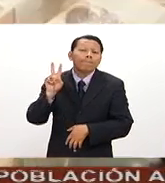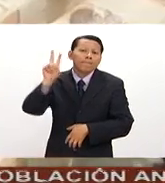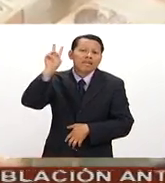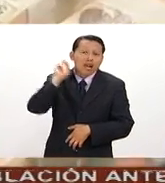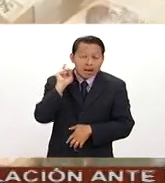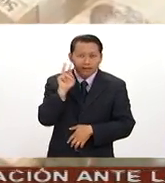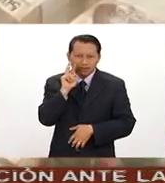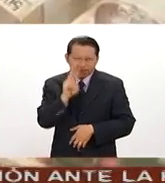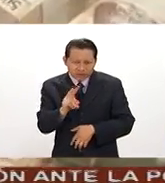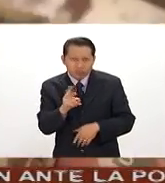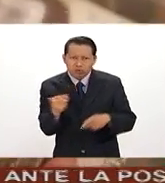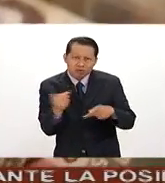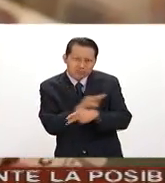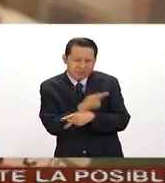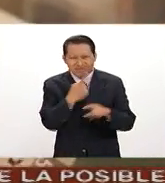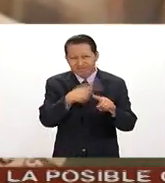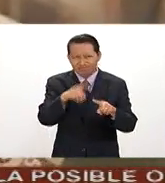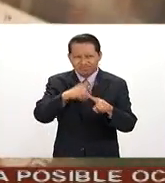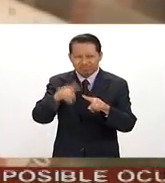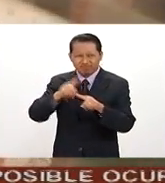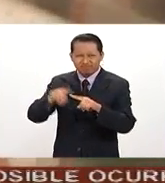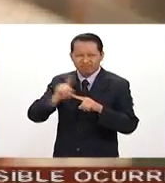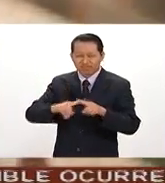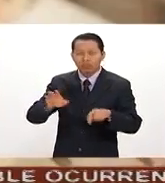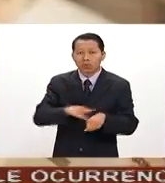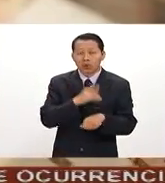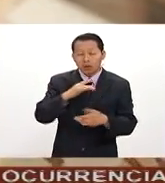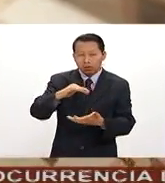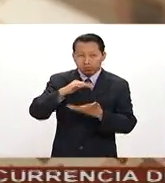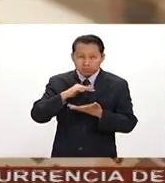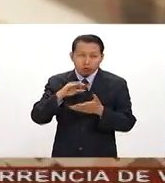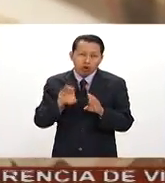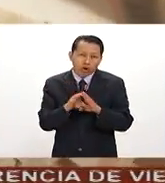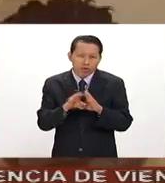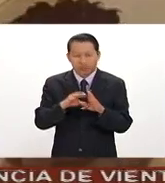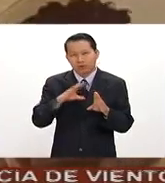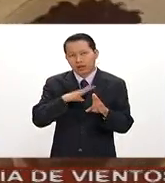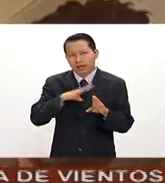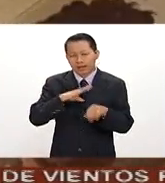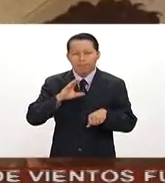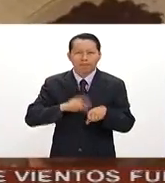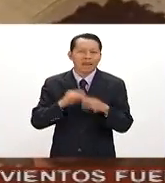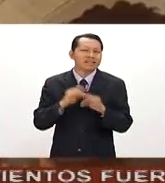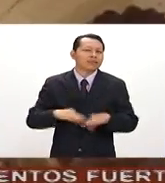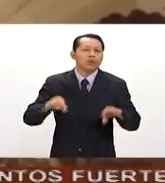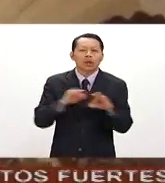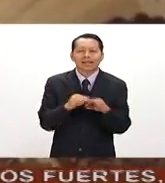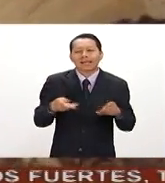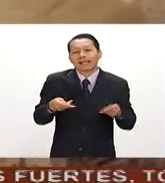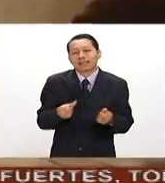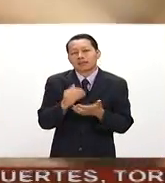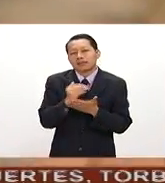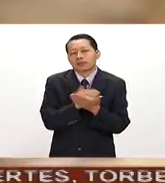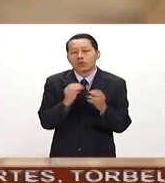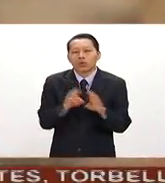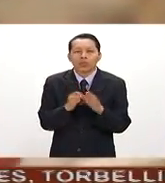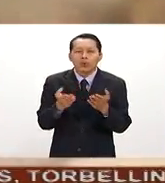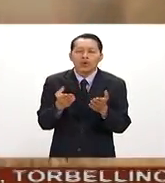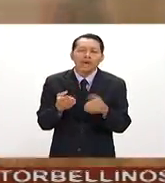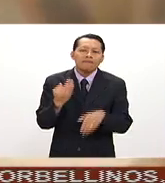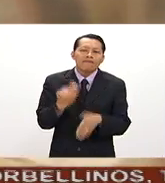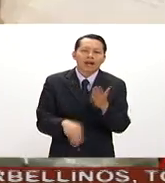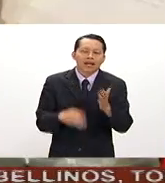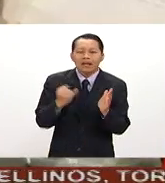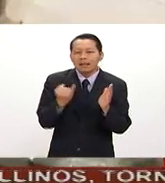en general el paquete, por tener un superávit primario, que es el que no incluye los intereses,